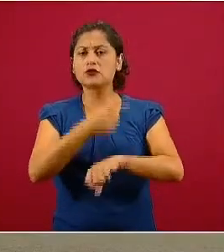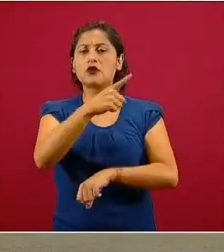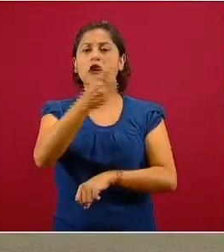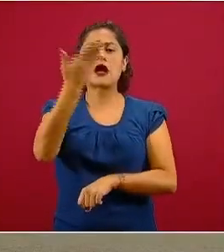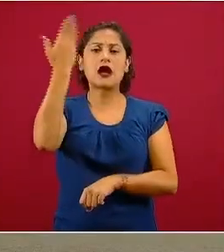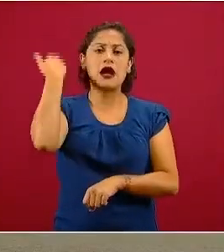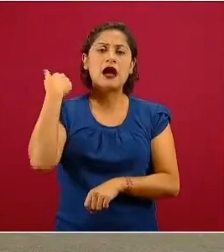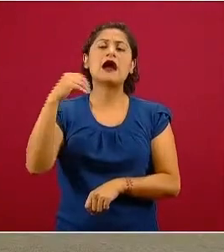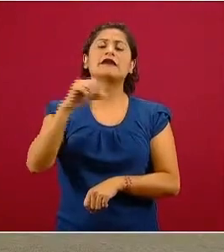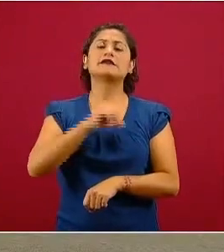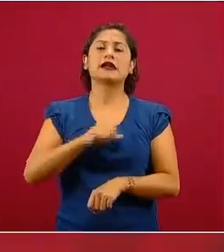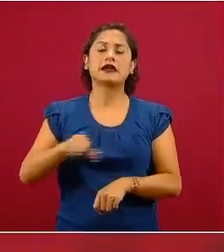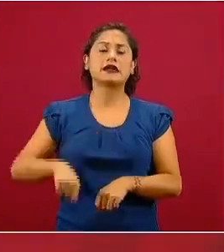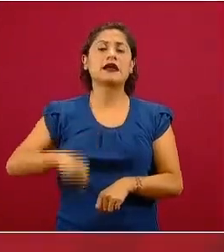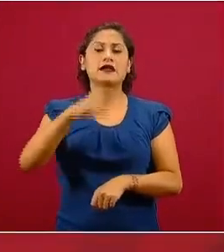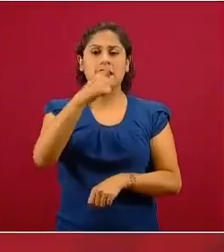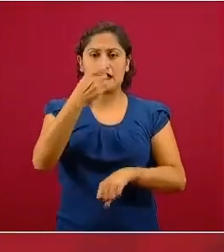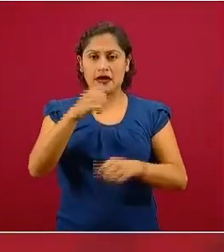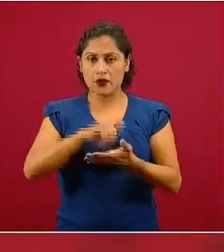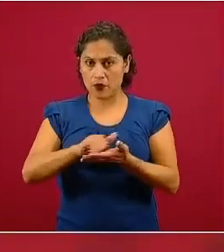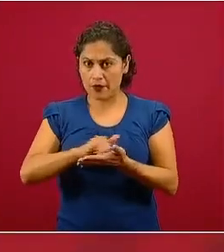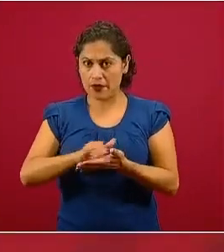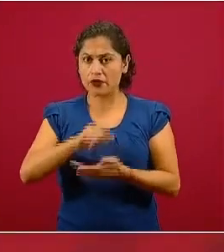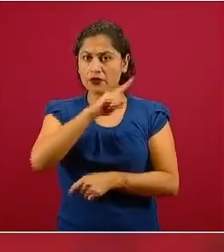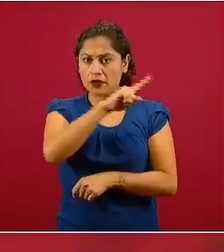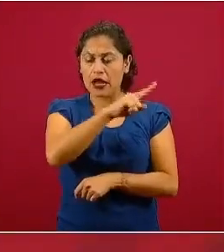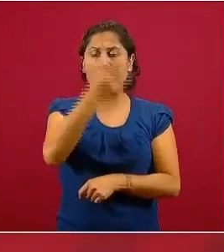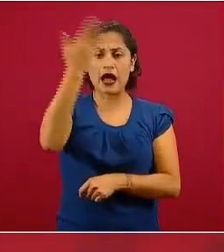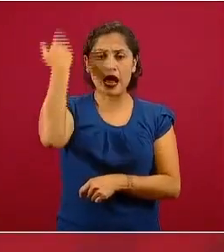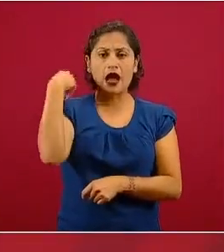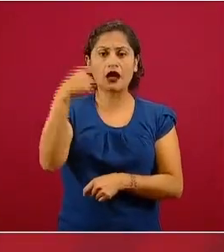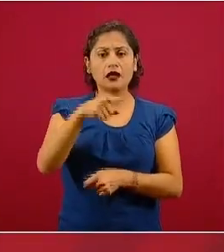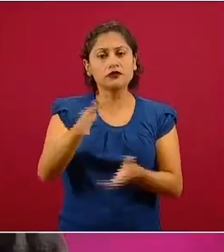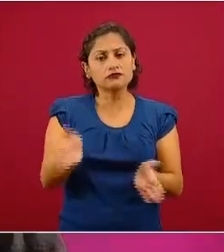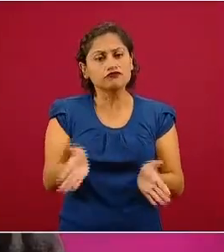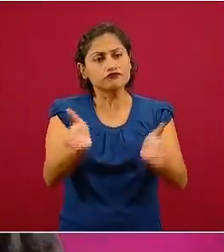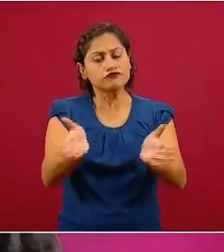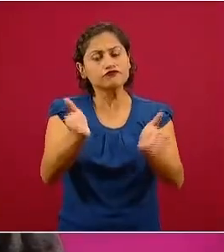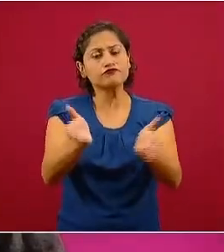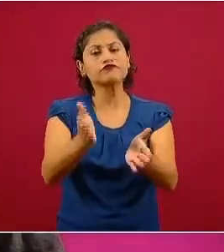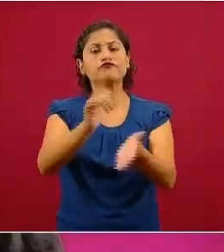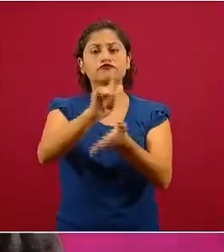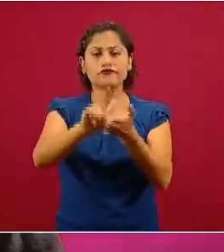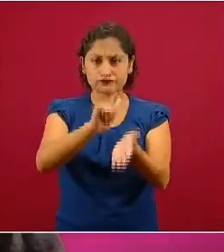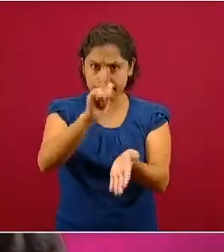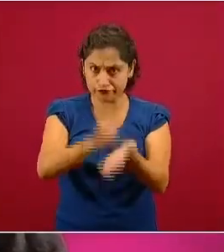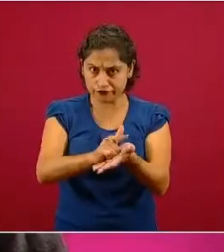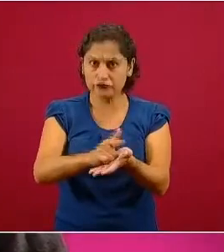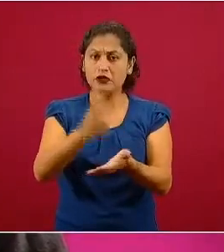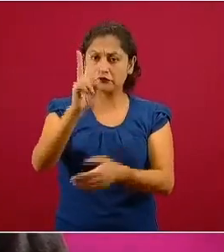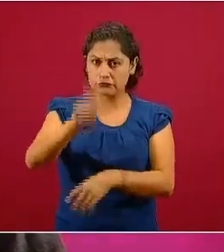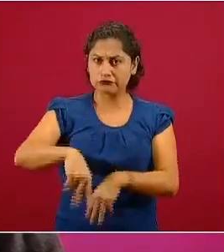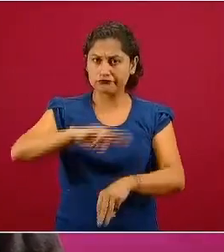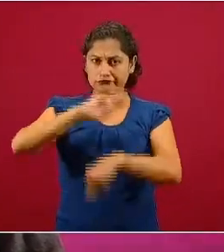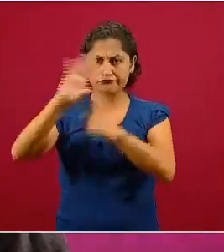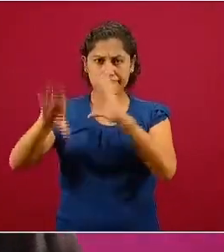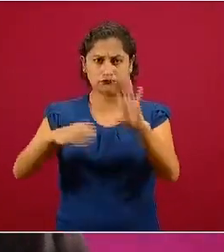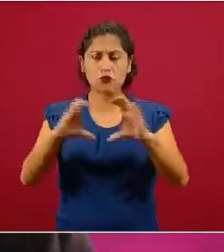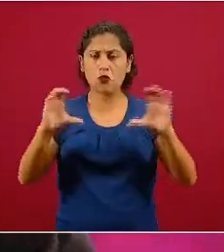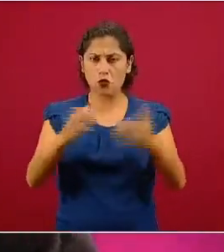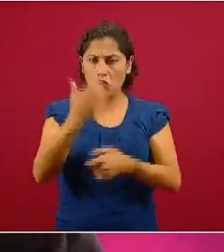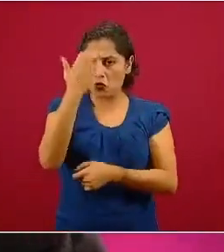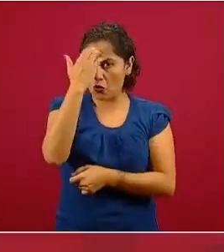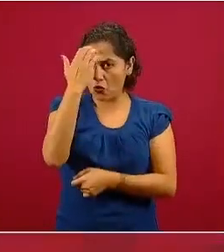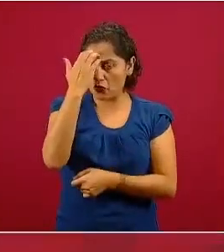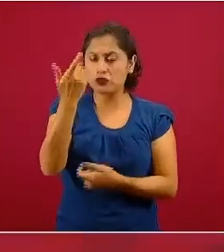alcalde de Nueva York, impulsó muchas de estas políticas que en el mundo entero gozan de gran popularidad para